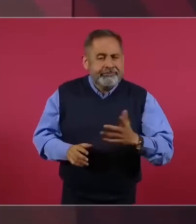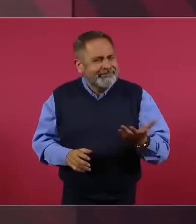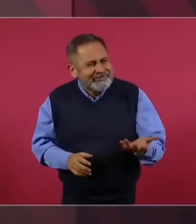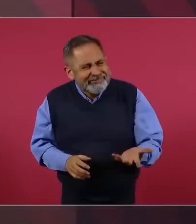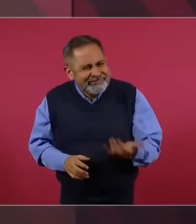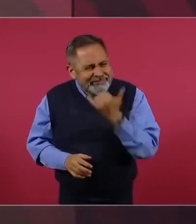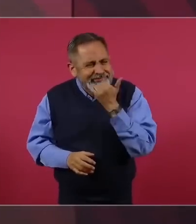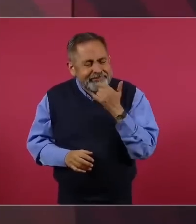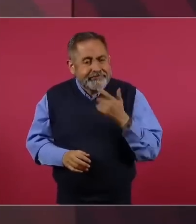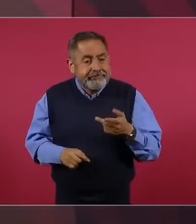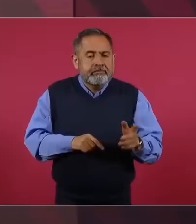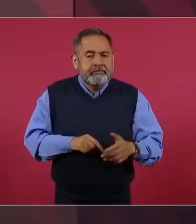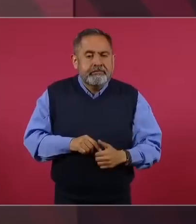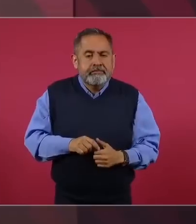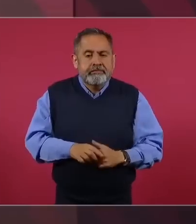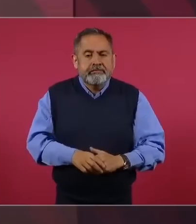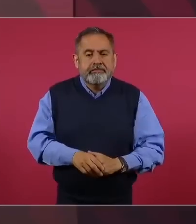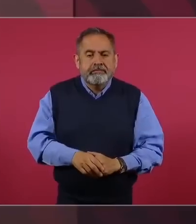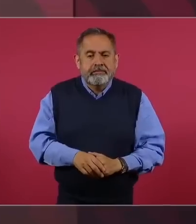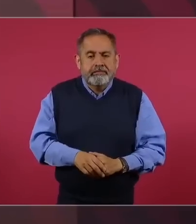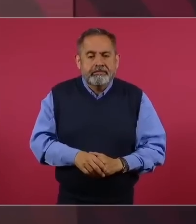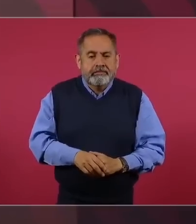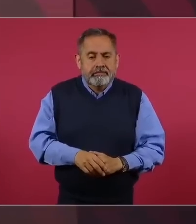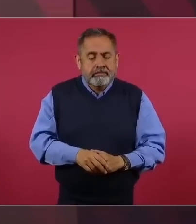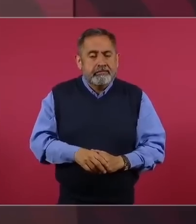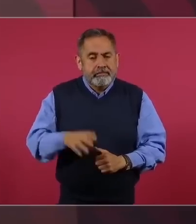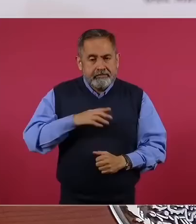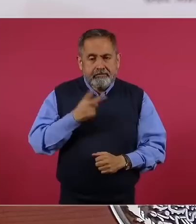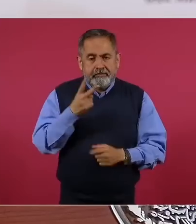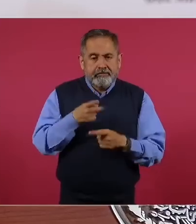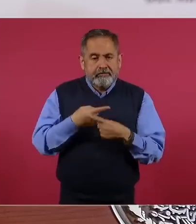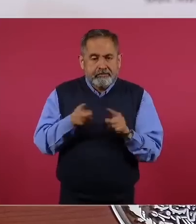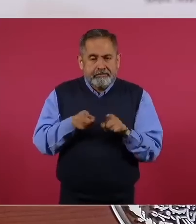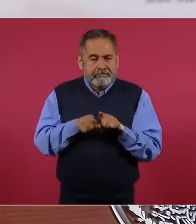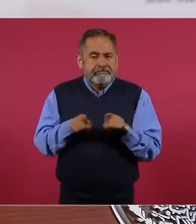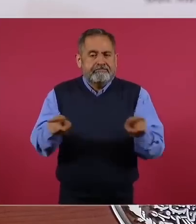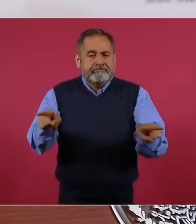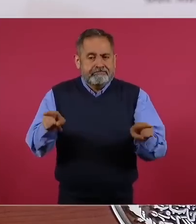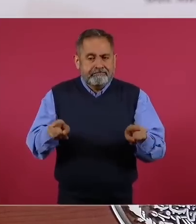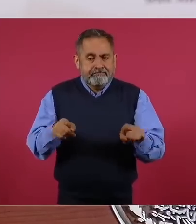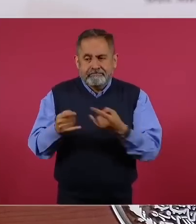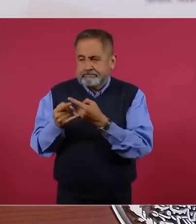Entonces, a partir de ahí están las dos versiones.